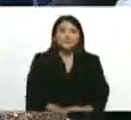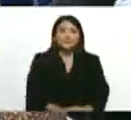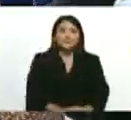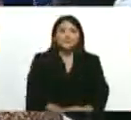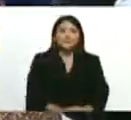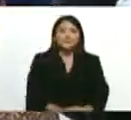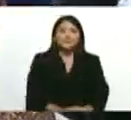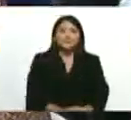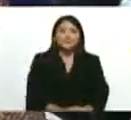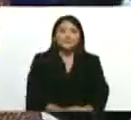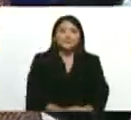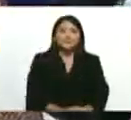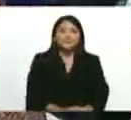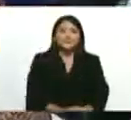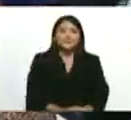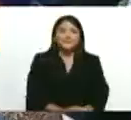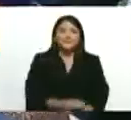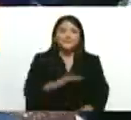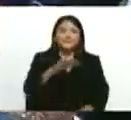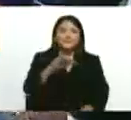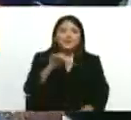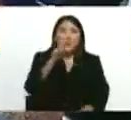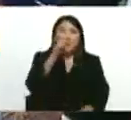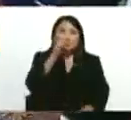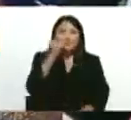De Maiquetía, Eufalin Mayora.